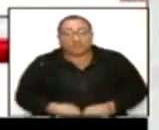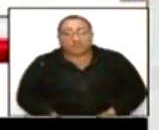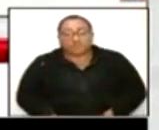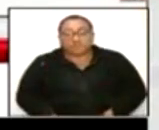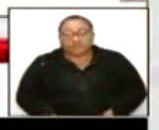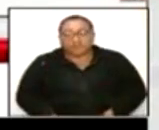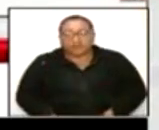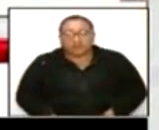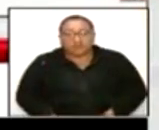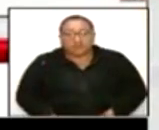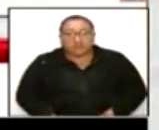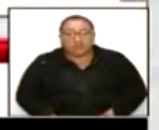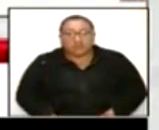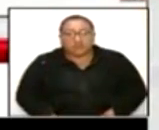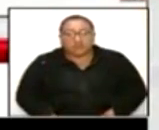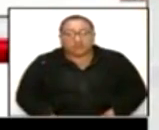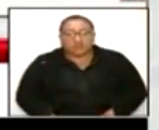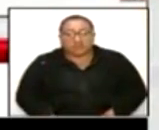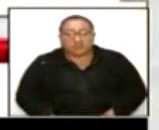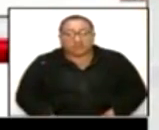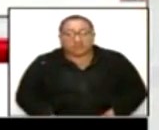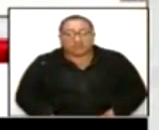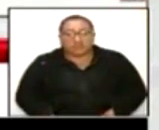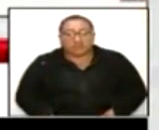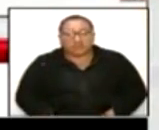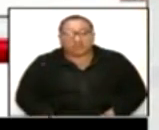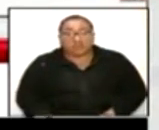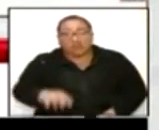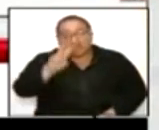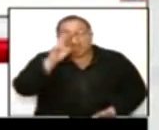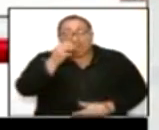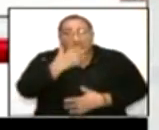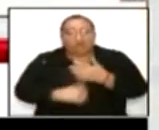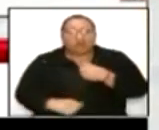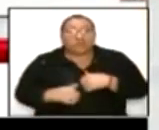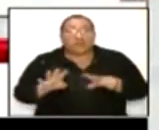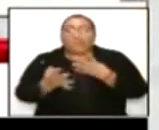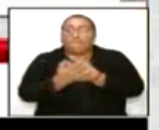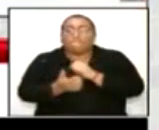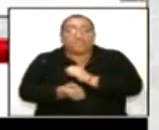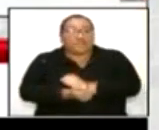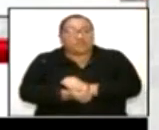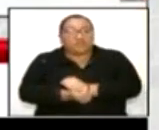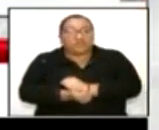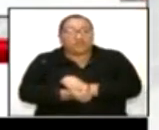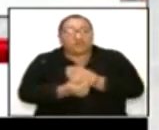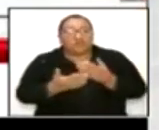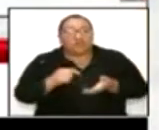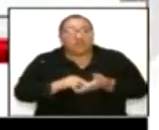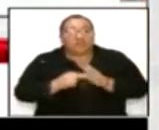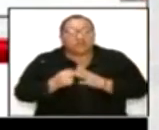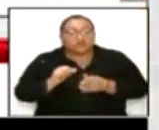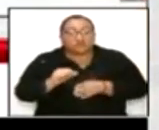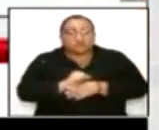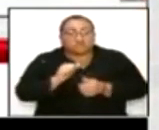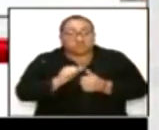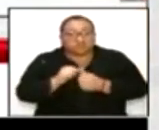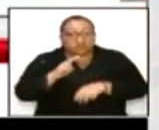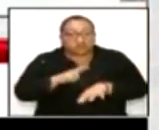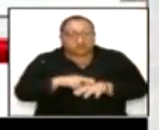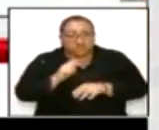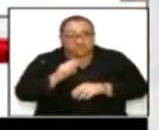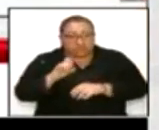adolescentes. En el Perú, el aborto se encuentra penalizado, a excepción del que se practica por